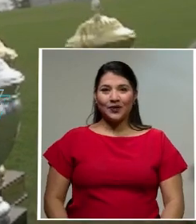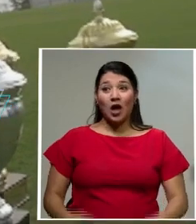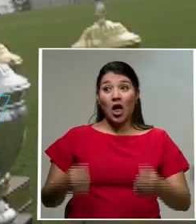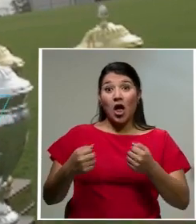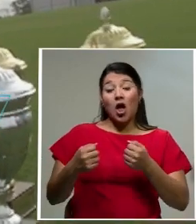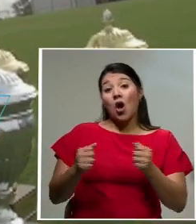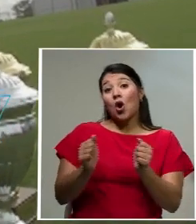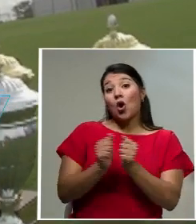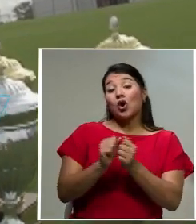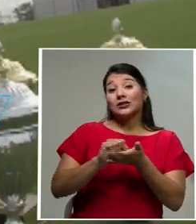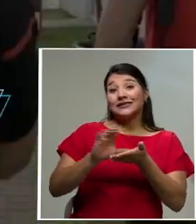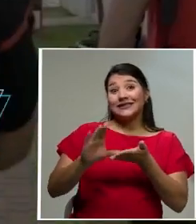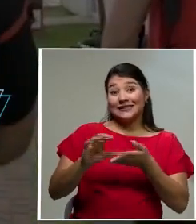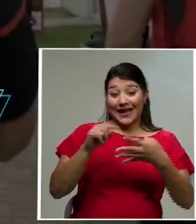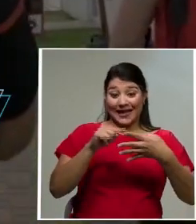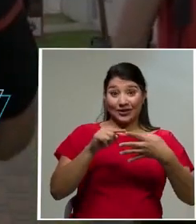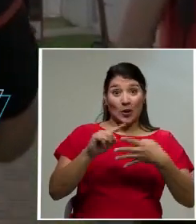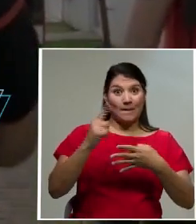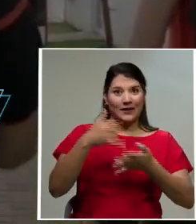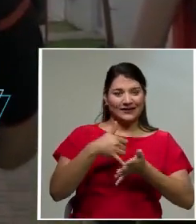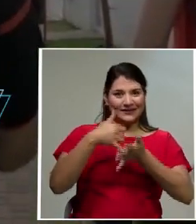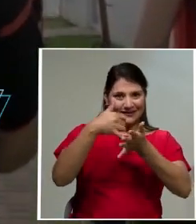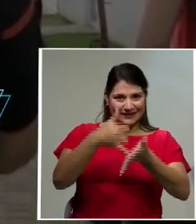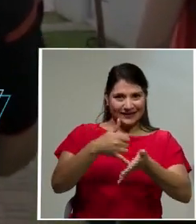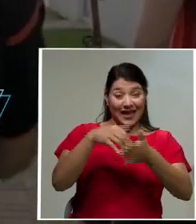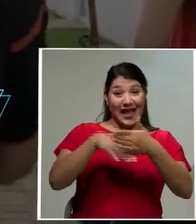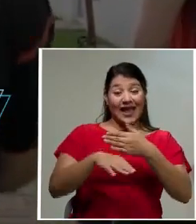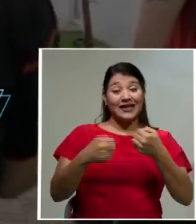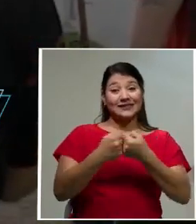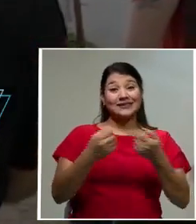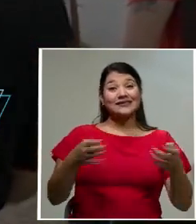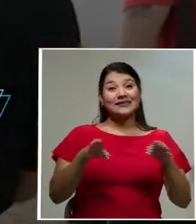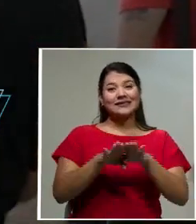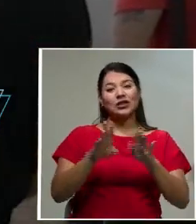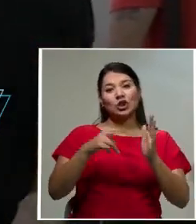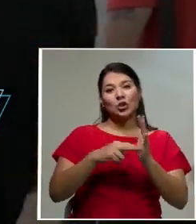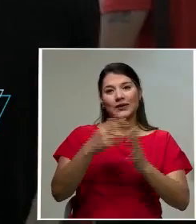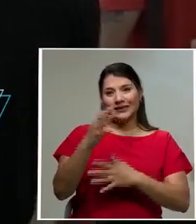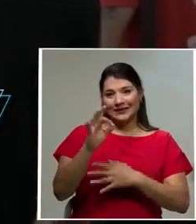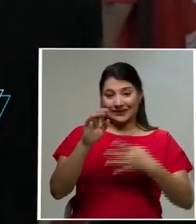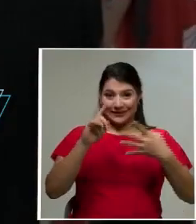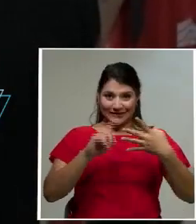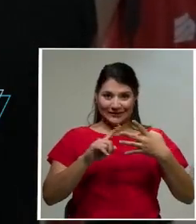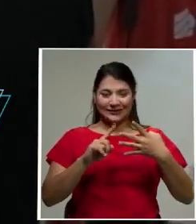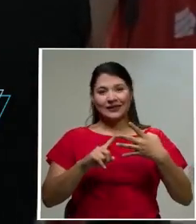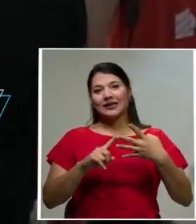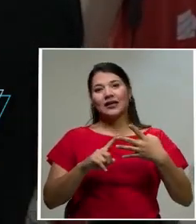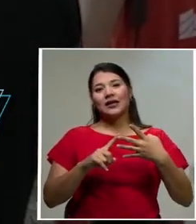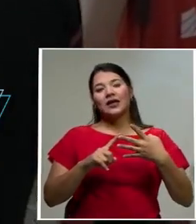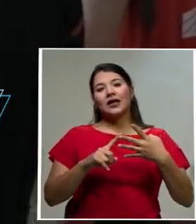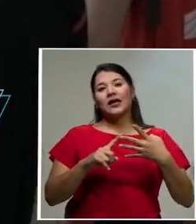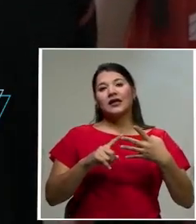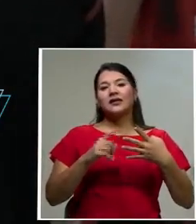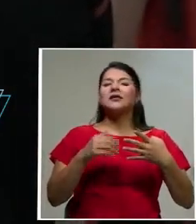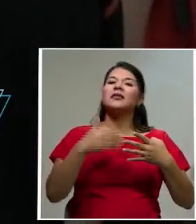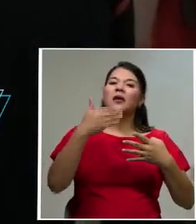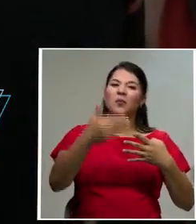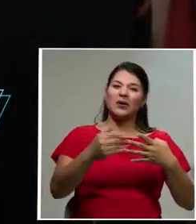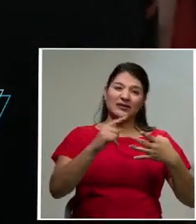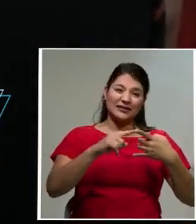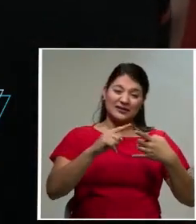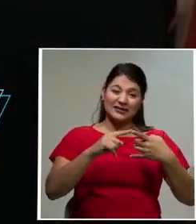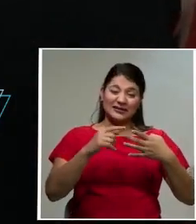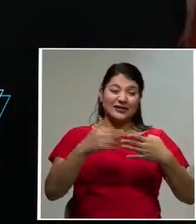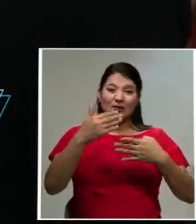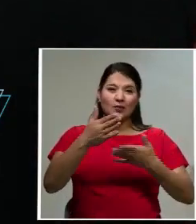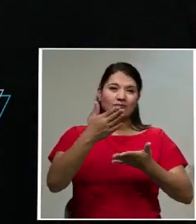norteños logró el primer título para los Toros del Norte en el Clausura 2019. En el certamen siguiente fue cesado tras ganar solo uno de los 10